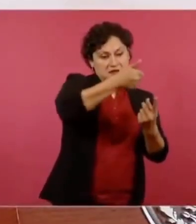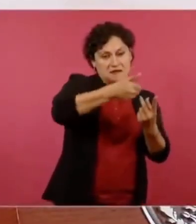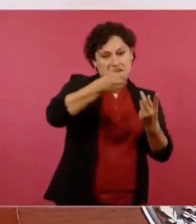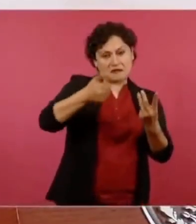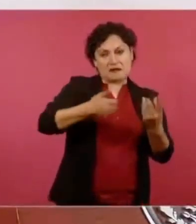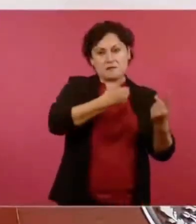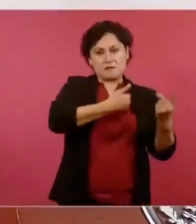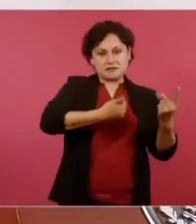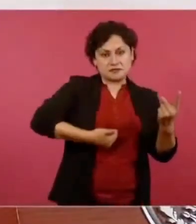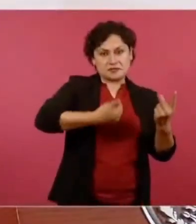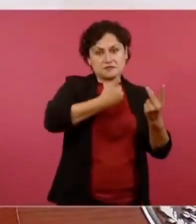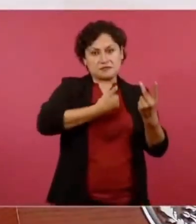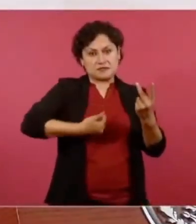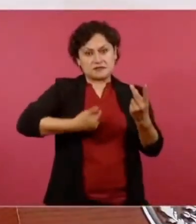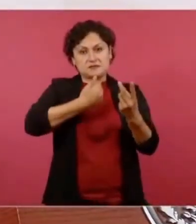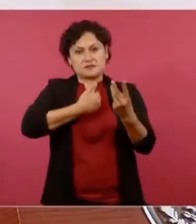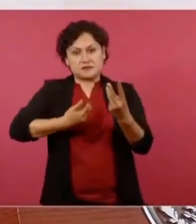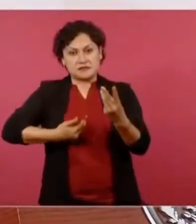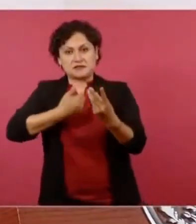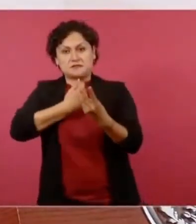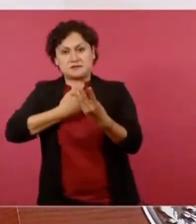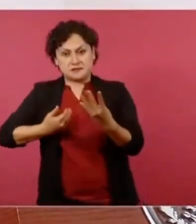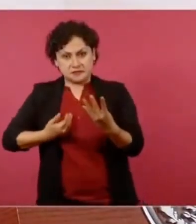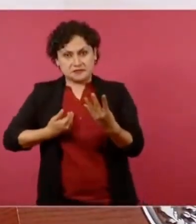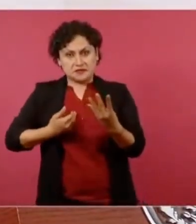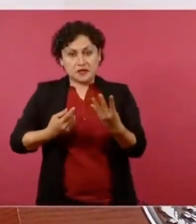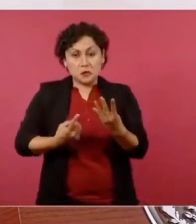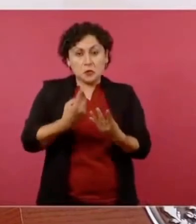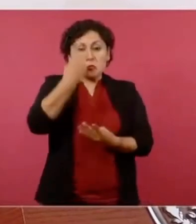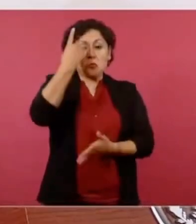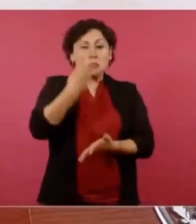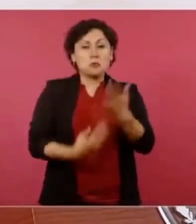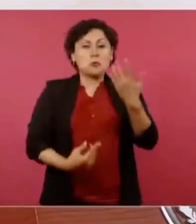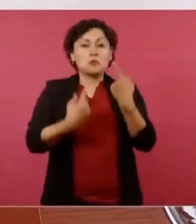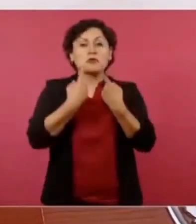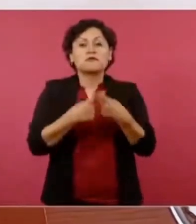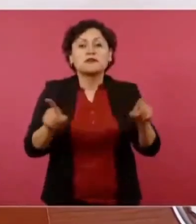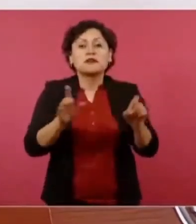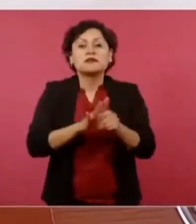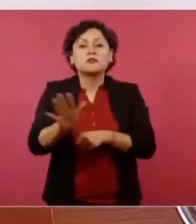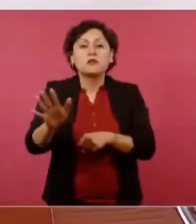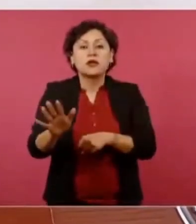bueno, no puedo hablar de eso,